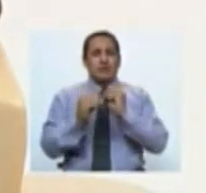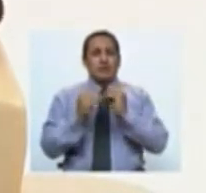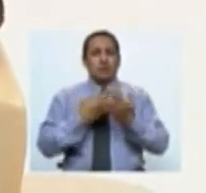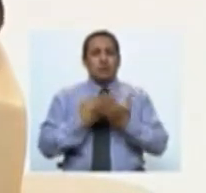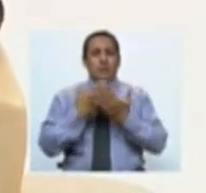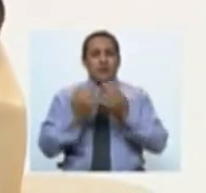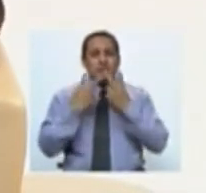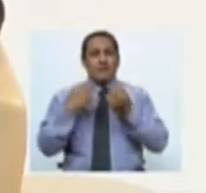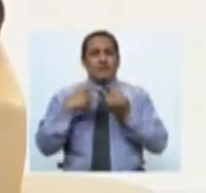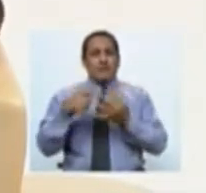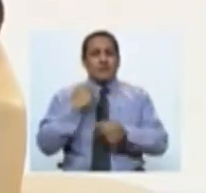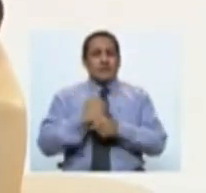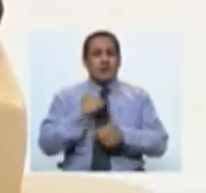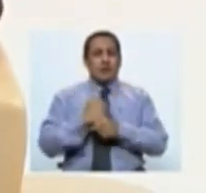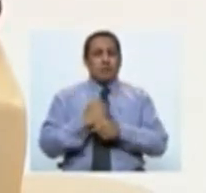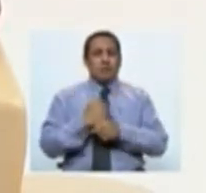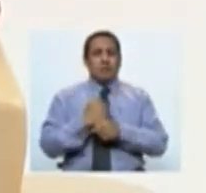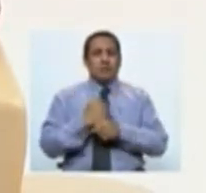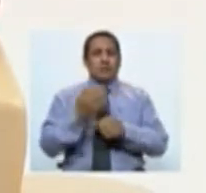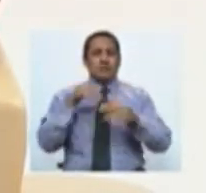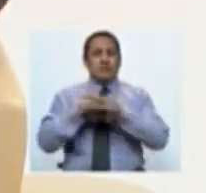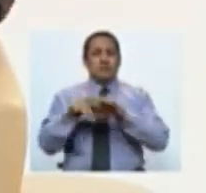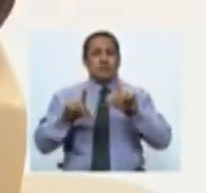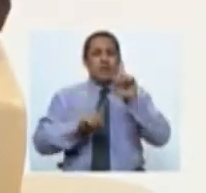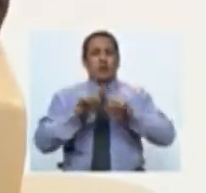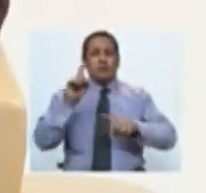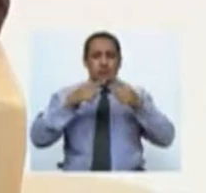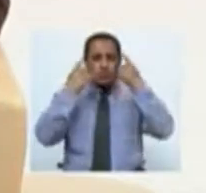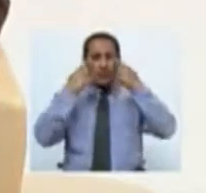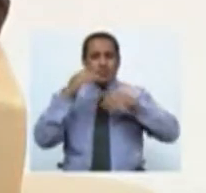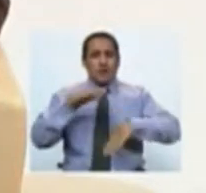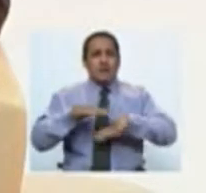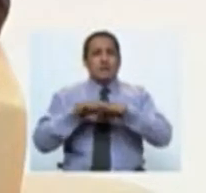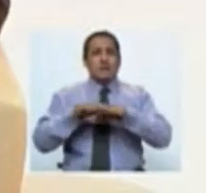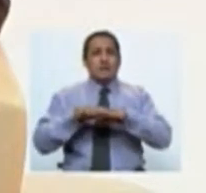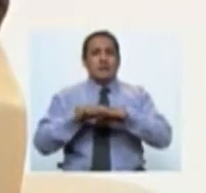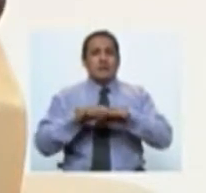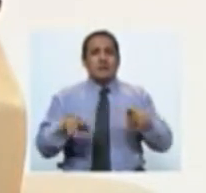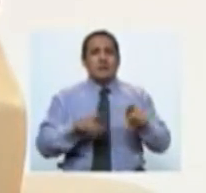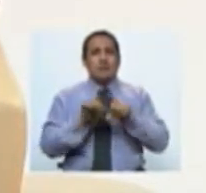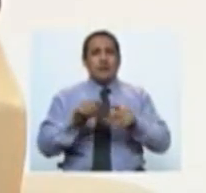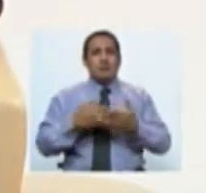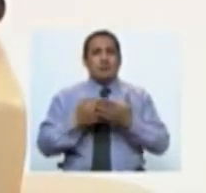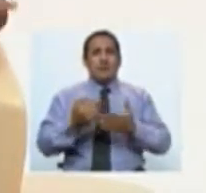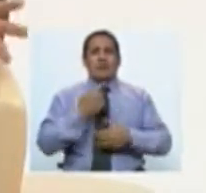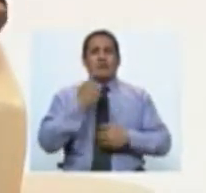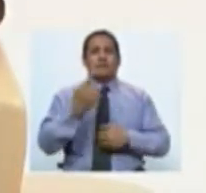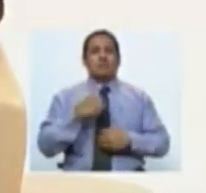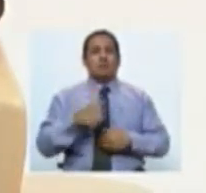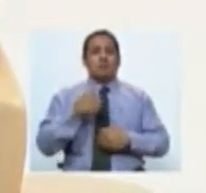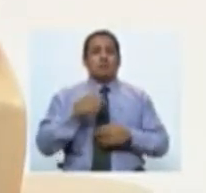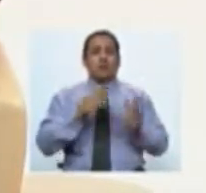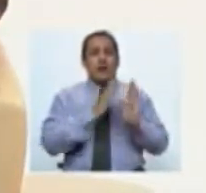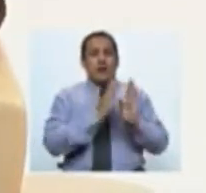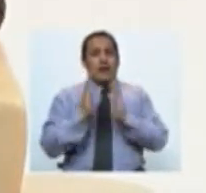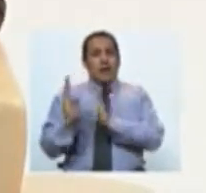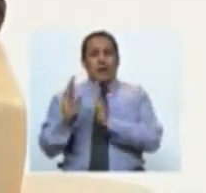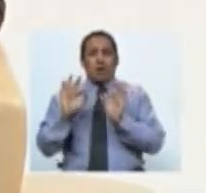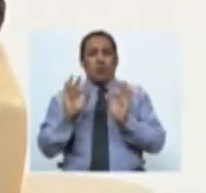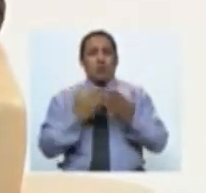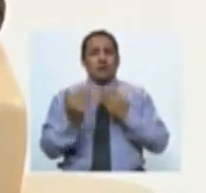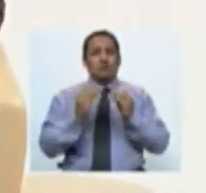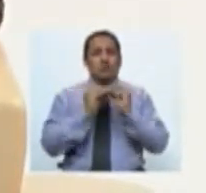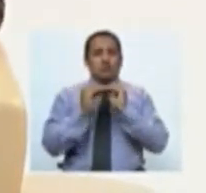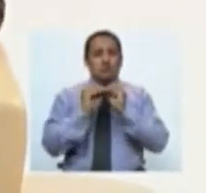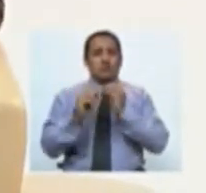regular determinada actividad dentro de ciertos márgenes y límites, y la opción puede ser por A o por B, pero está dentro de